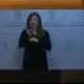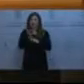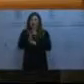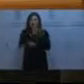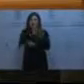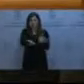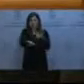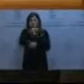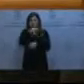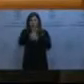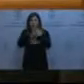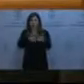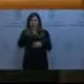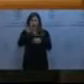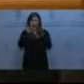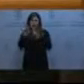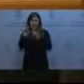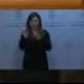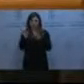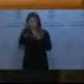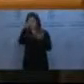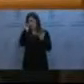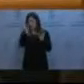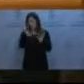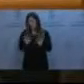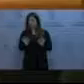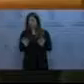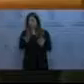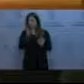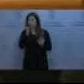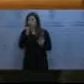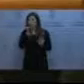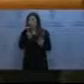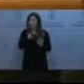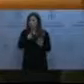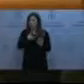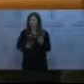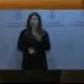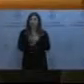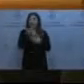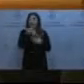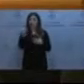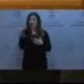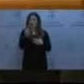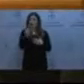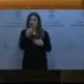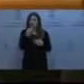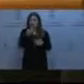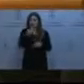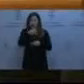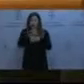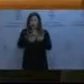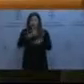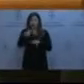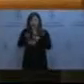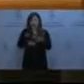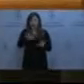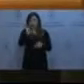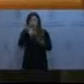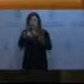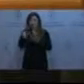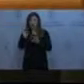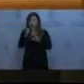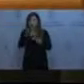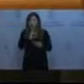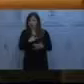al proceso de selección, que es lo lógico. Porque si no puede ocurrir algo muy simple, y es que se haya realizado ese proceso de selección, y ahora,